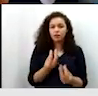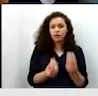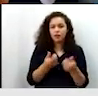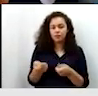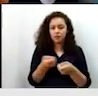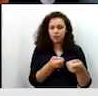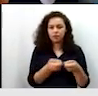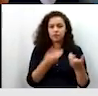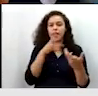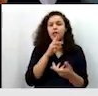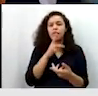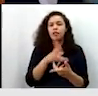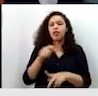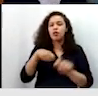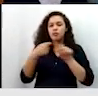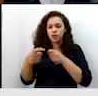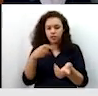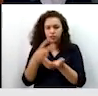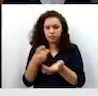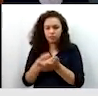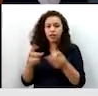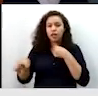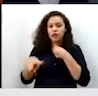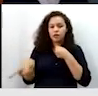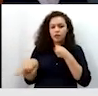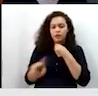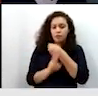inorgánicos, pues plásticos, metales, vidrio, papel y cartón